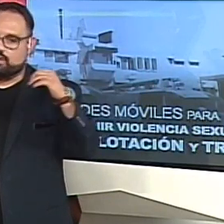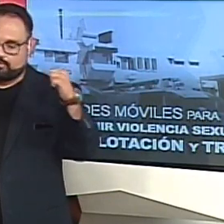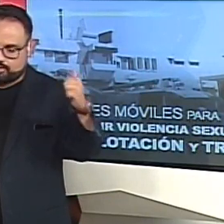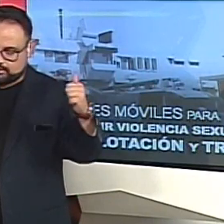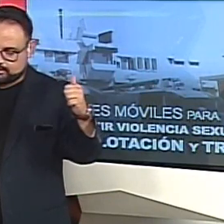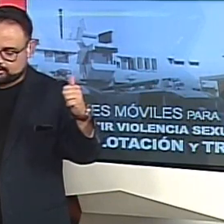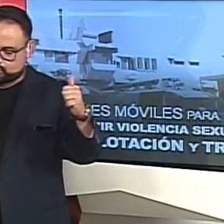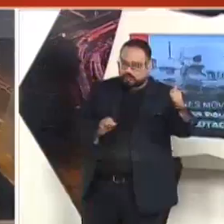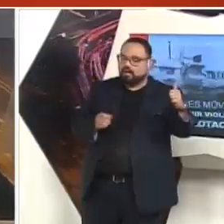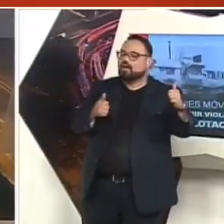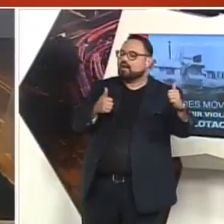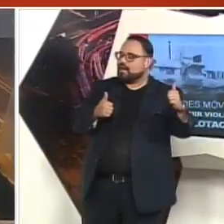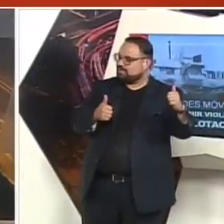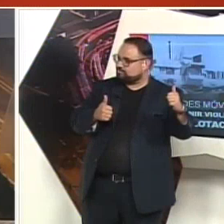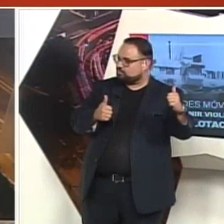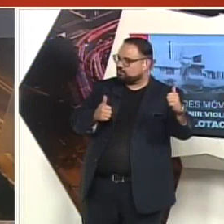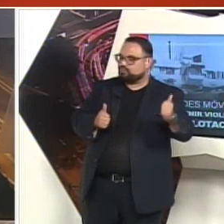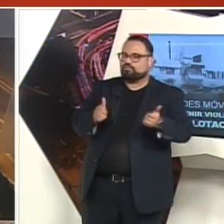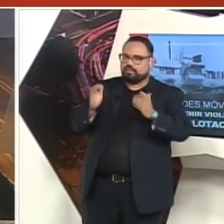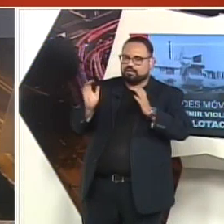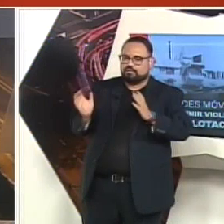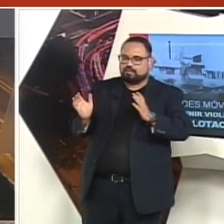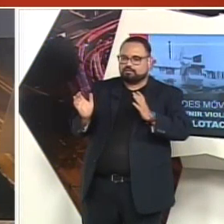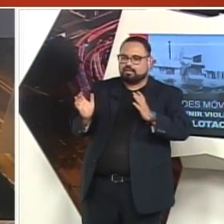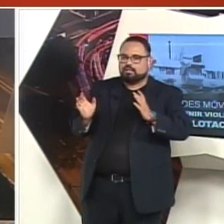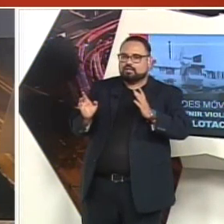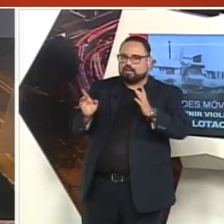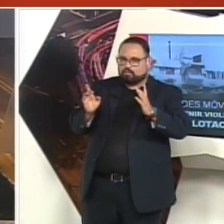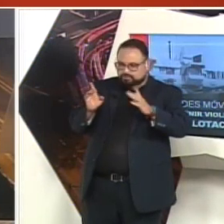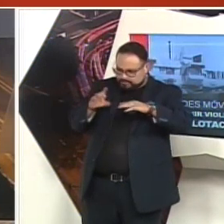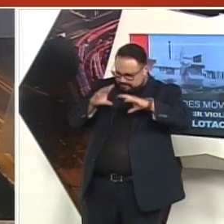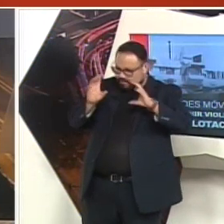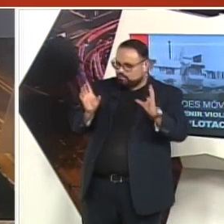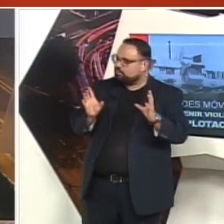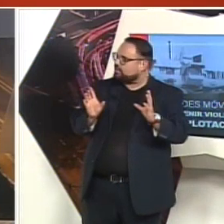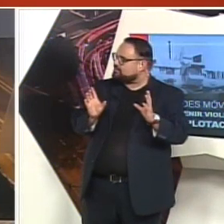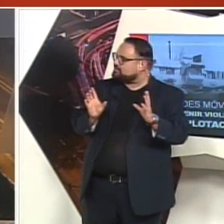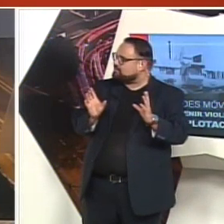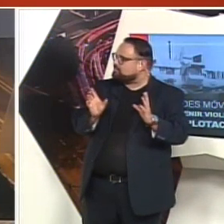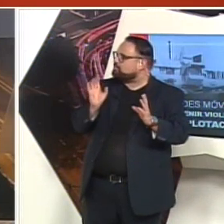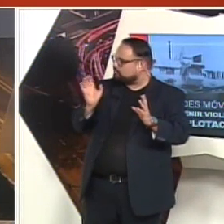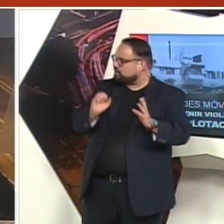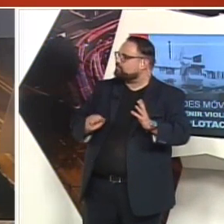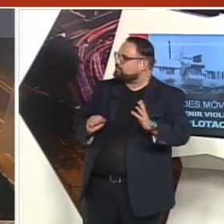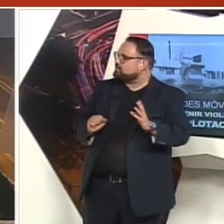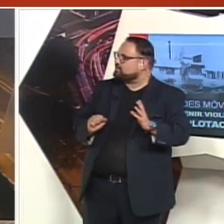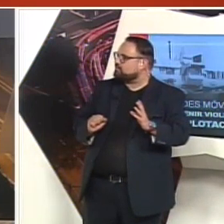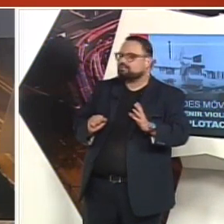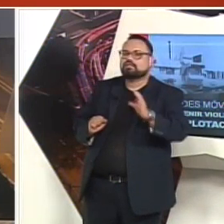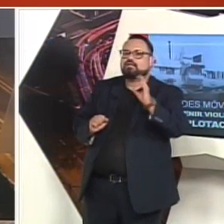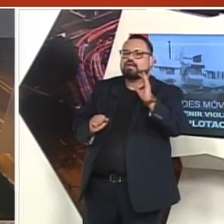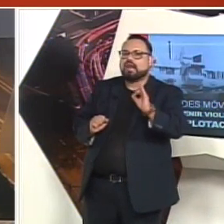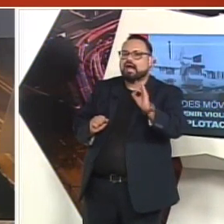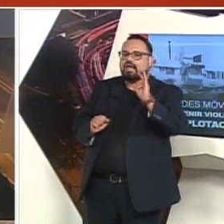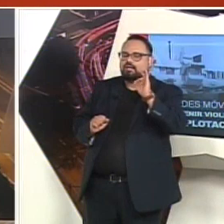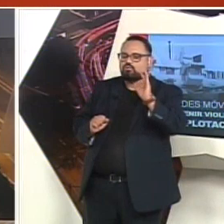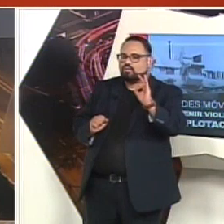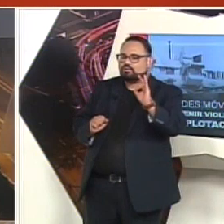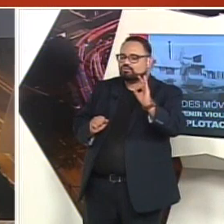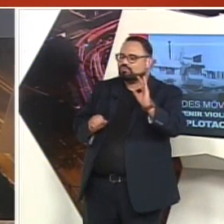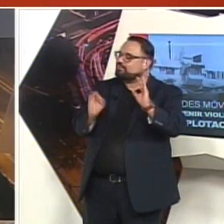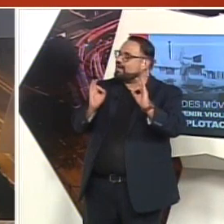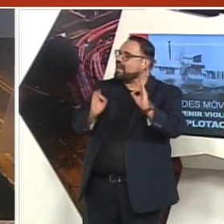como la violencia sexual la explotación y la trata consiste en algo que están siempre pero tan difícil a la vez la